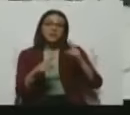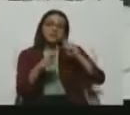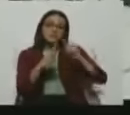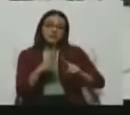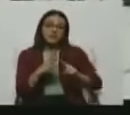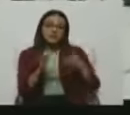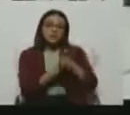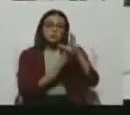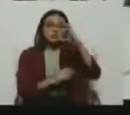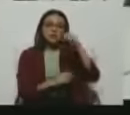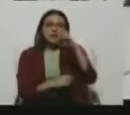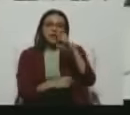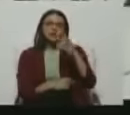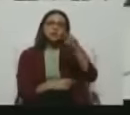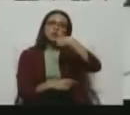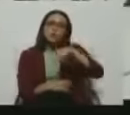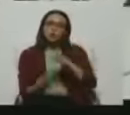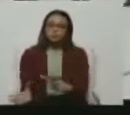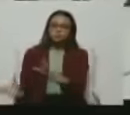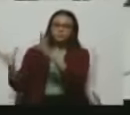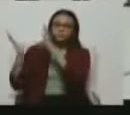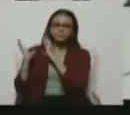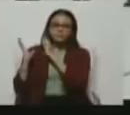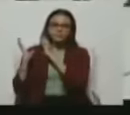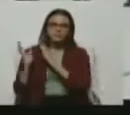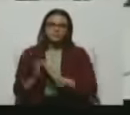Con todos al hombro, arra,